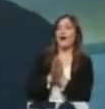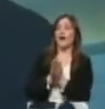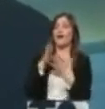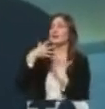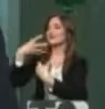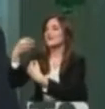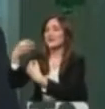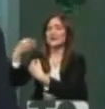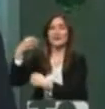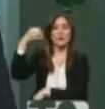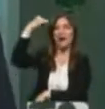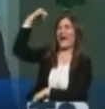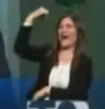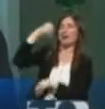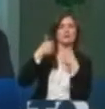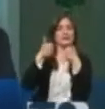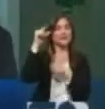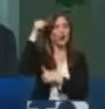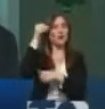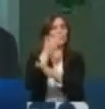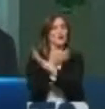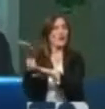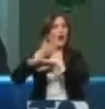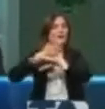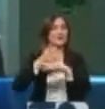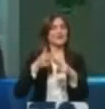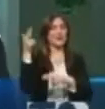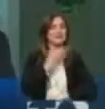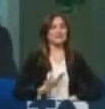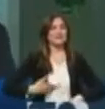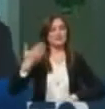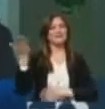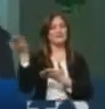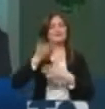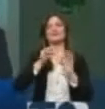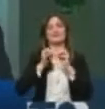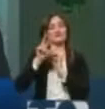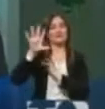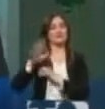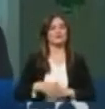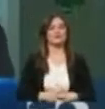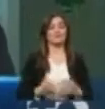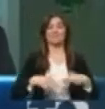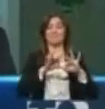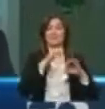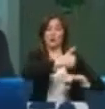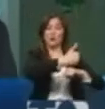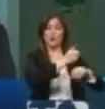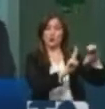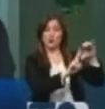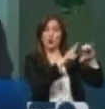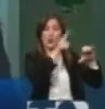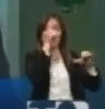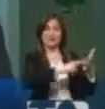de turno. Por cómo nos ha defraudado a todos los ecuatorianos, es necesario cesar primero a todos los miembros de este consejo